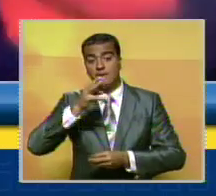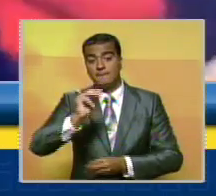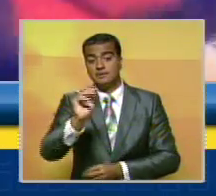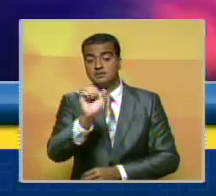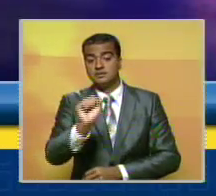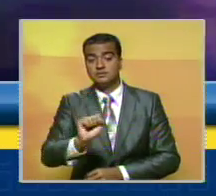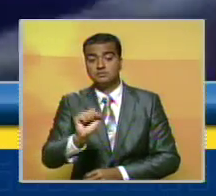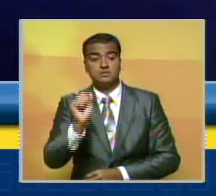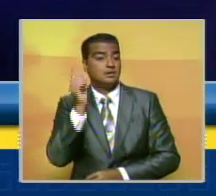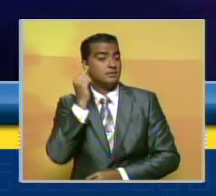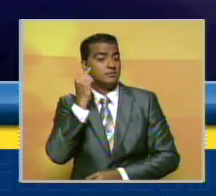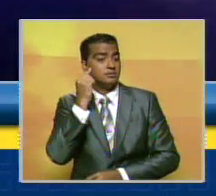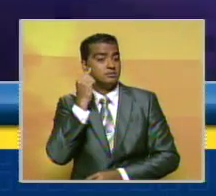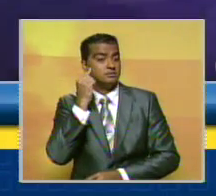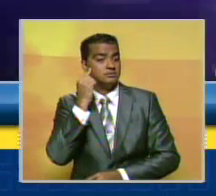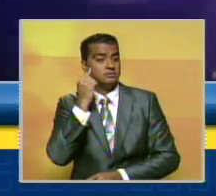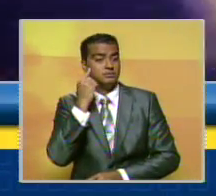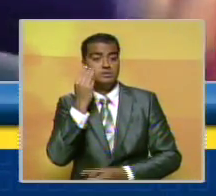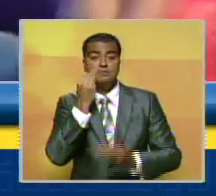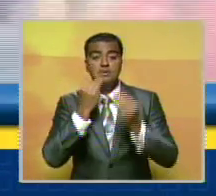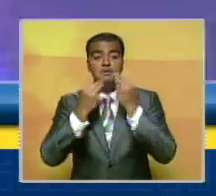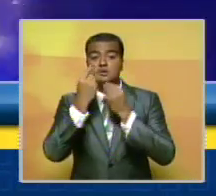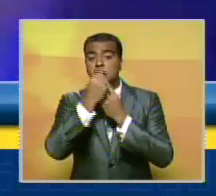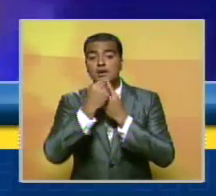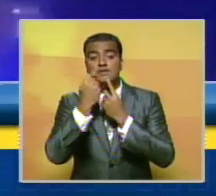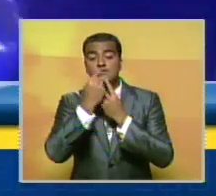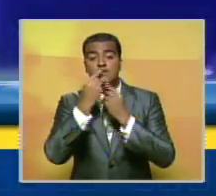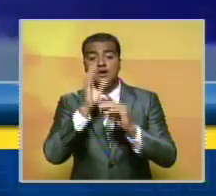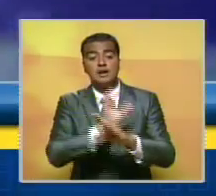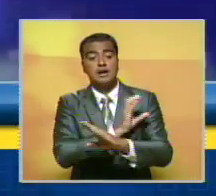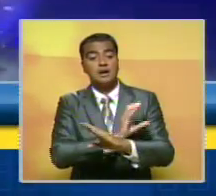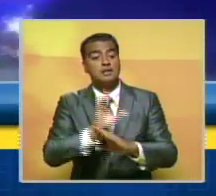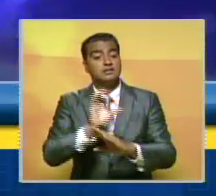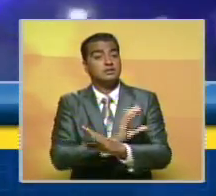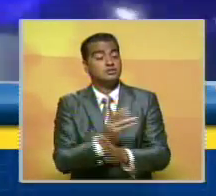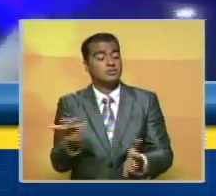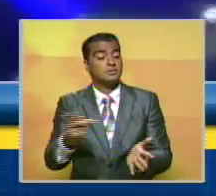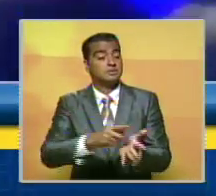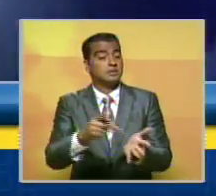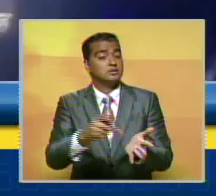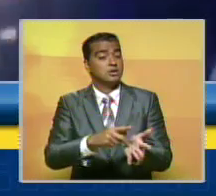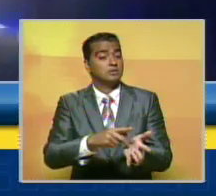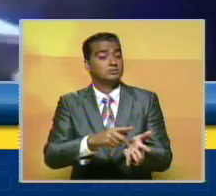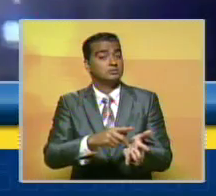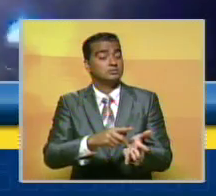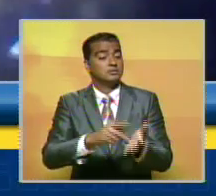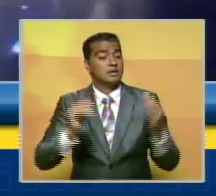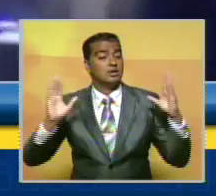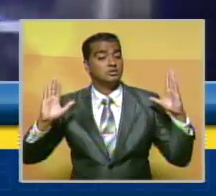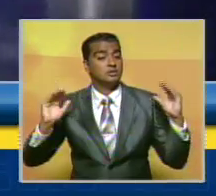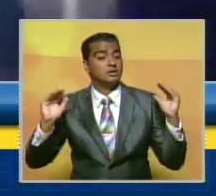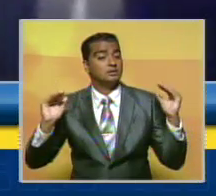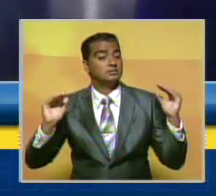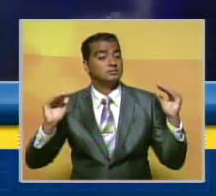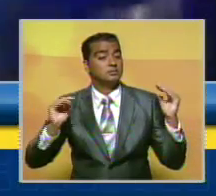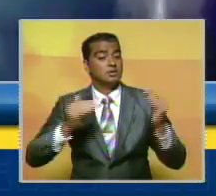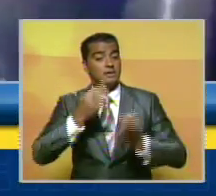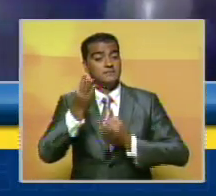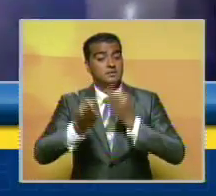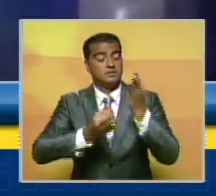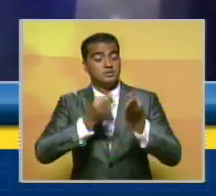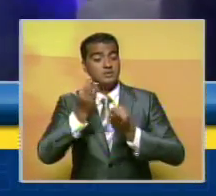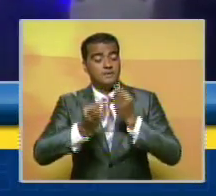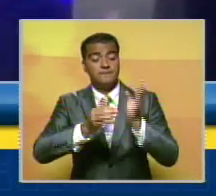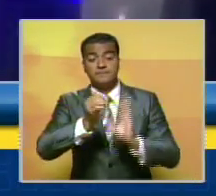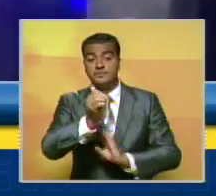Y es que la chica es Disney y besó en la boca a la sensual cantante durante su presentación en Los Ángeles cuando interpretaba Adore